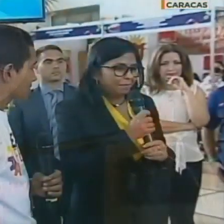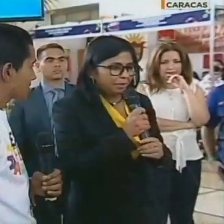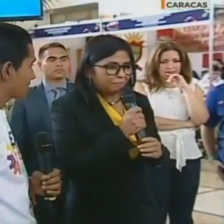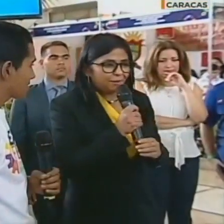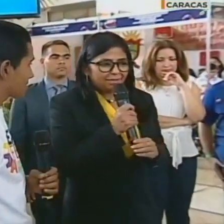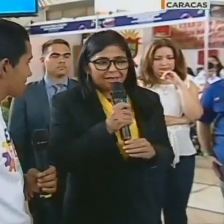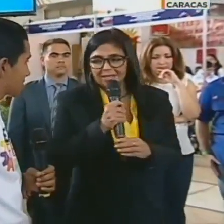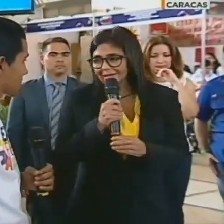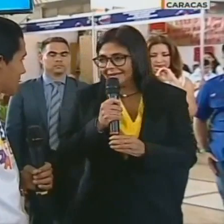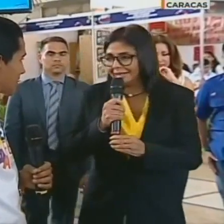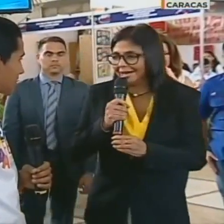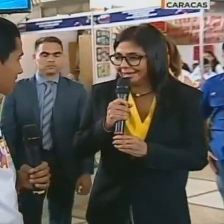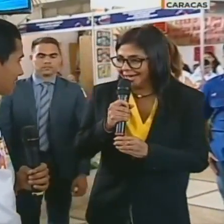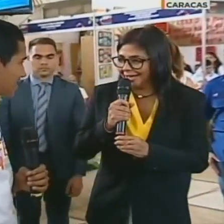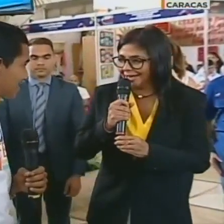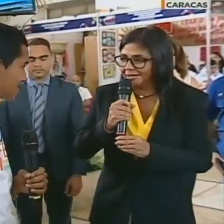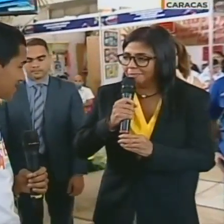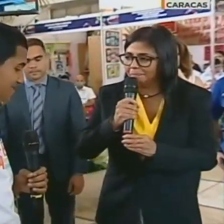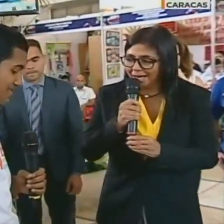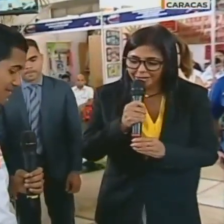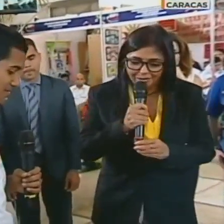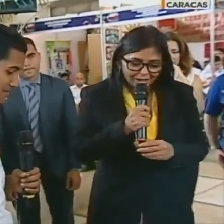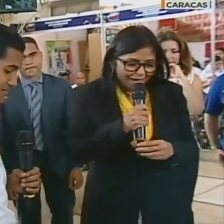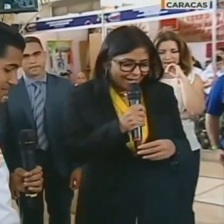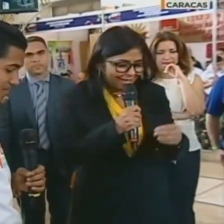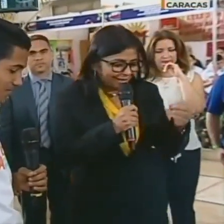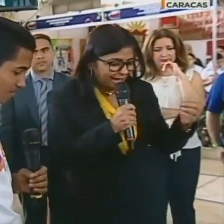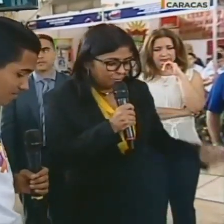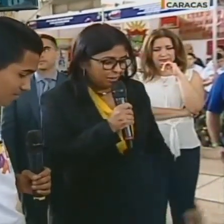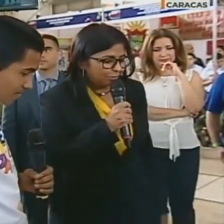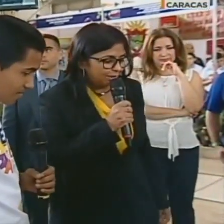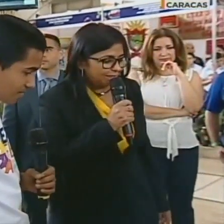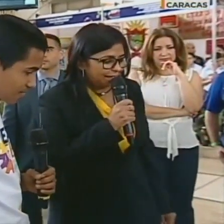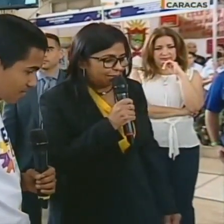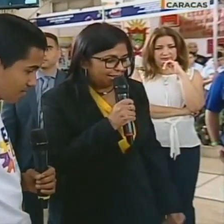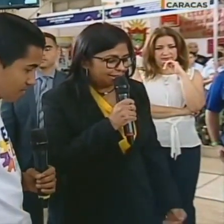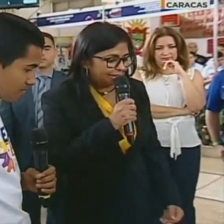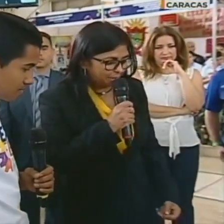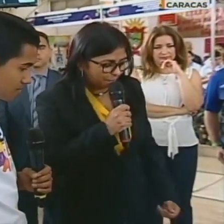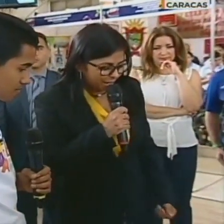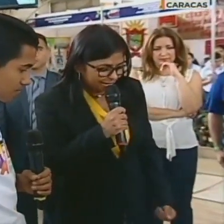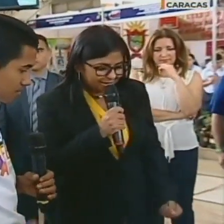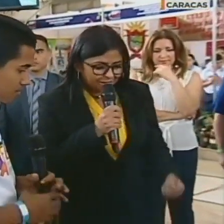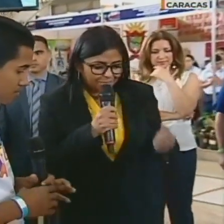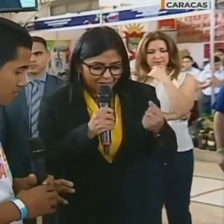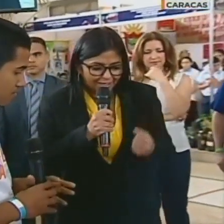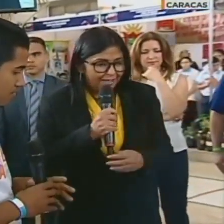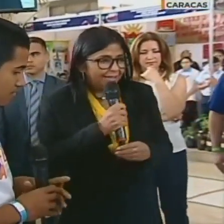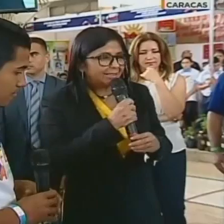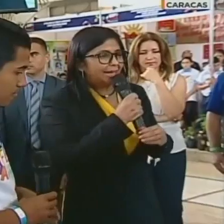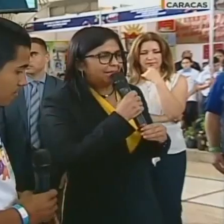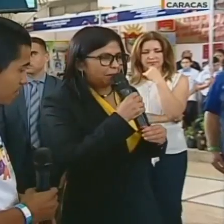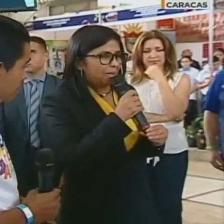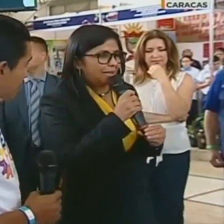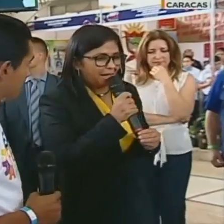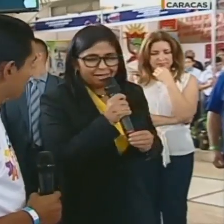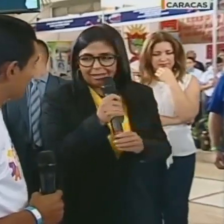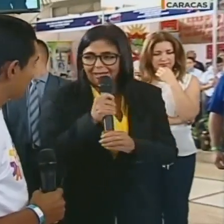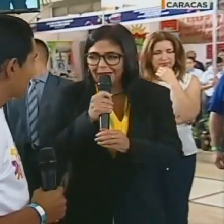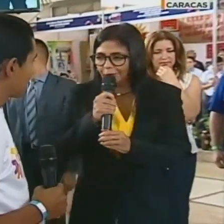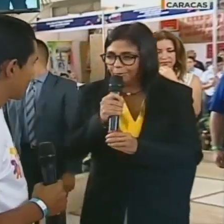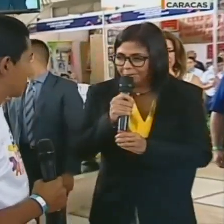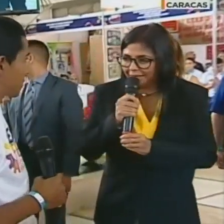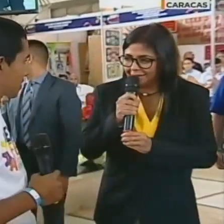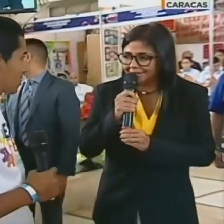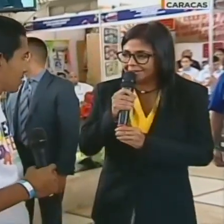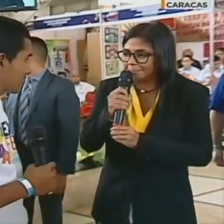depender de fuerzas extranjeras y de imperios, aquí está la juventud diciéndole sí se puede ser